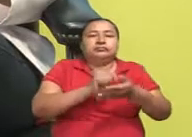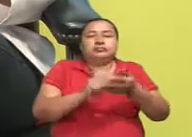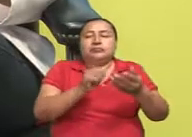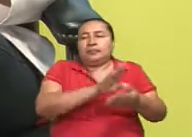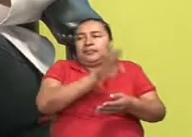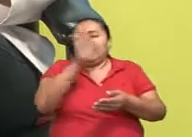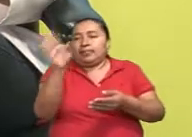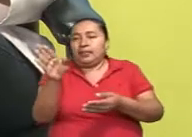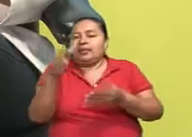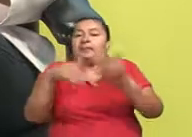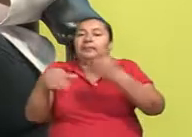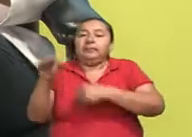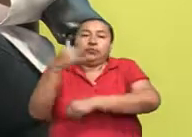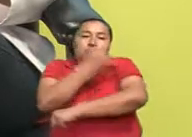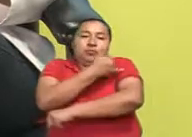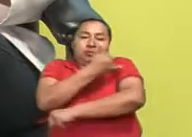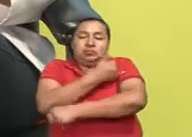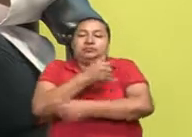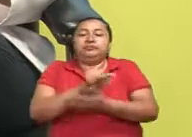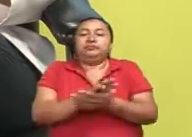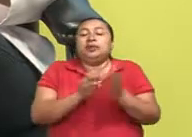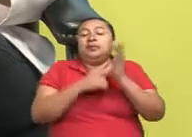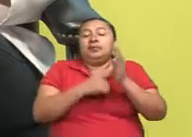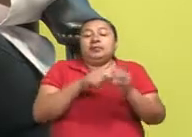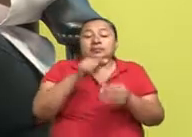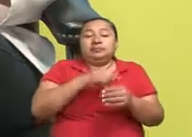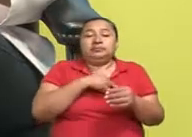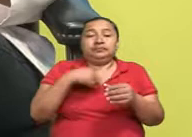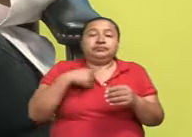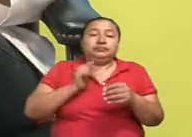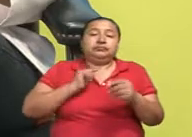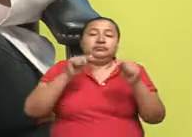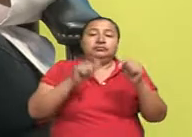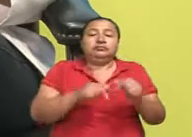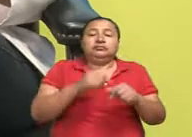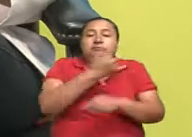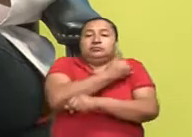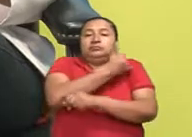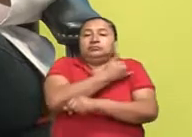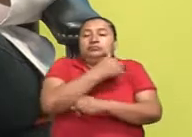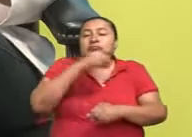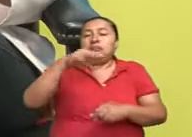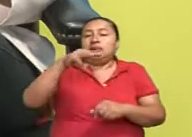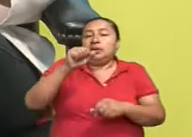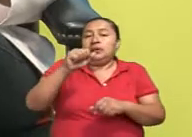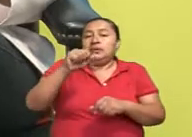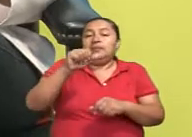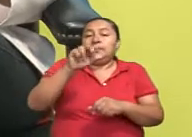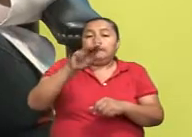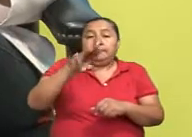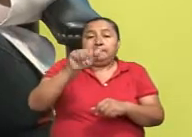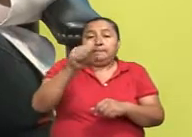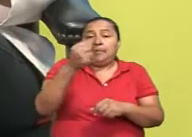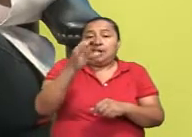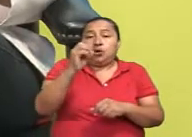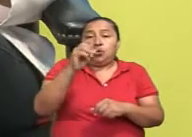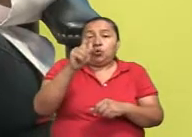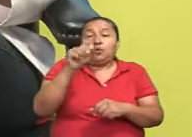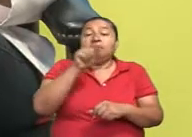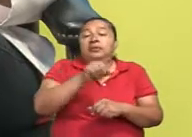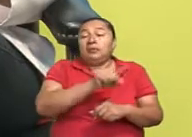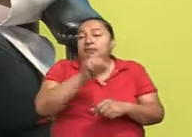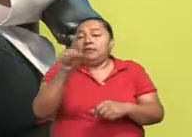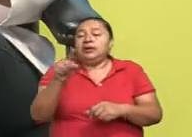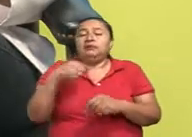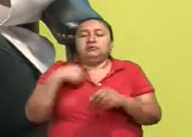unidad de mayor resolución. Por ejemplo, nosotros tenemos en este caso el Hospital Manuel de Jesús Rivera, La Mascota, donde ellos tienen